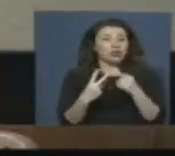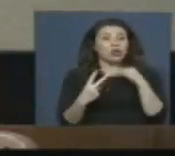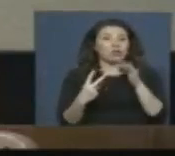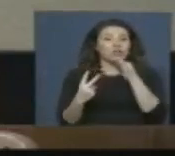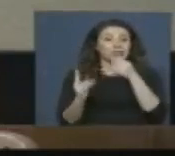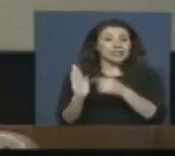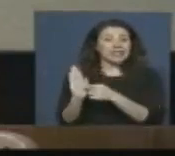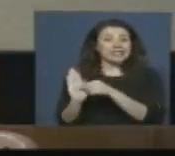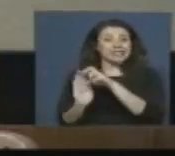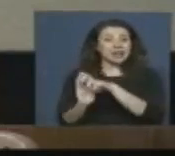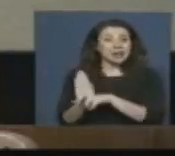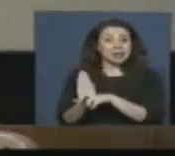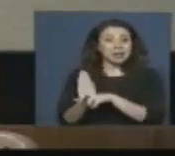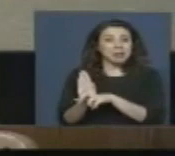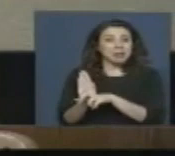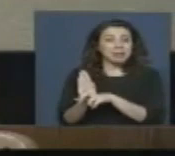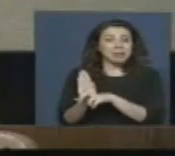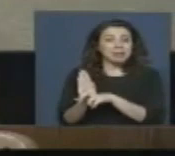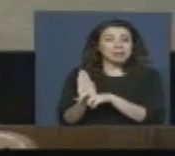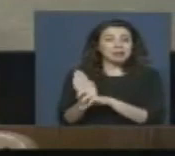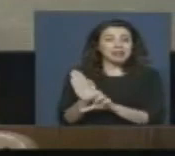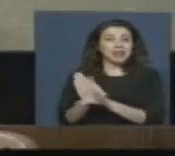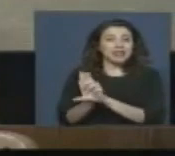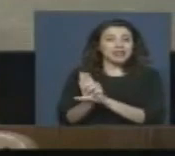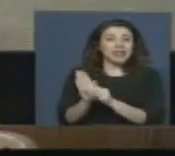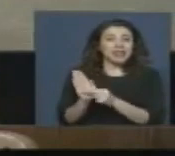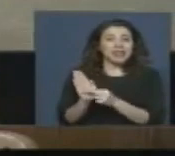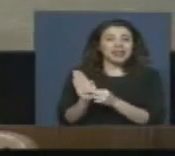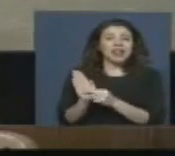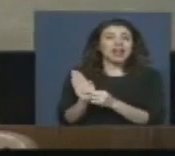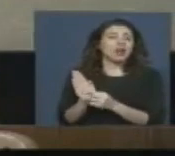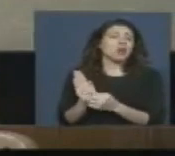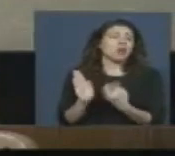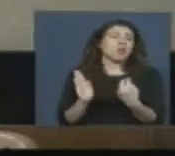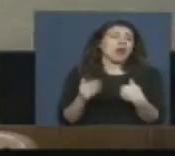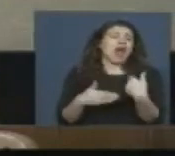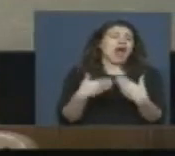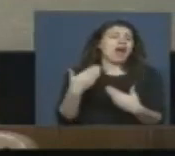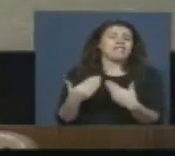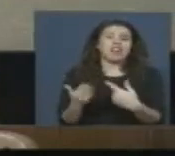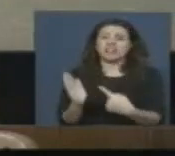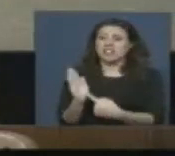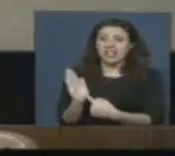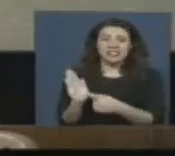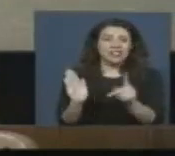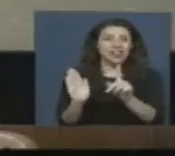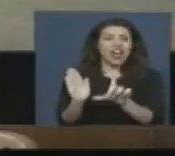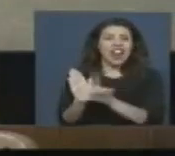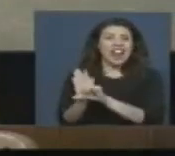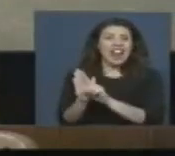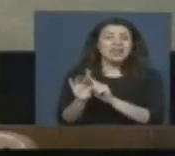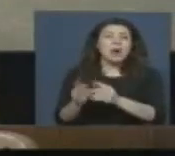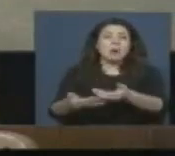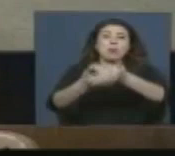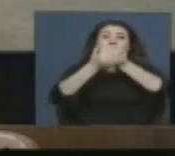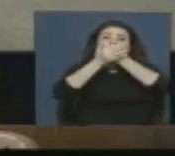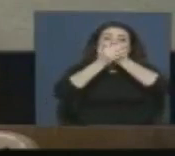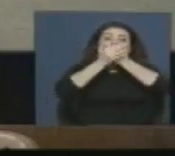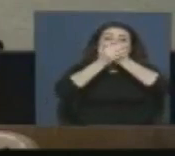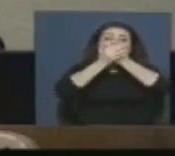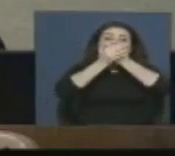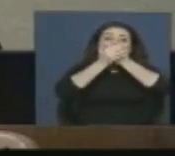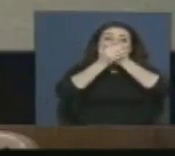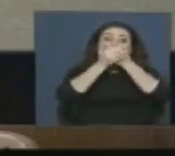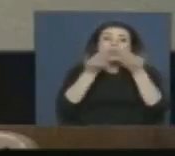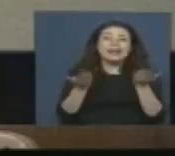de un proyecto de ley que es un gran avance. ¿De qué estamos hablando? Esta es una ley mordaza, que lo